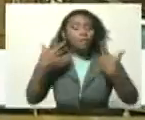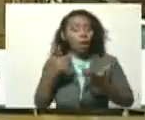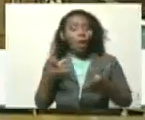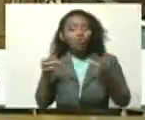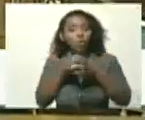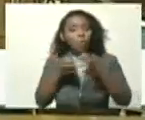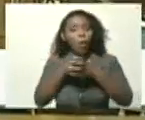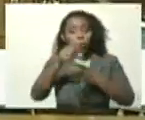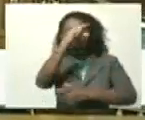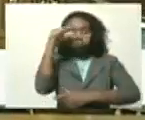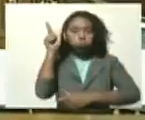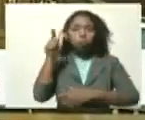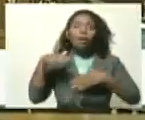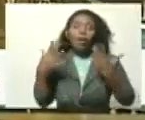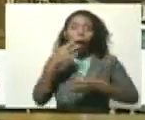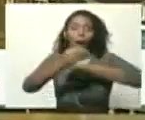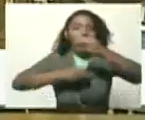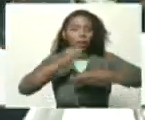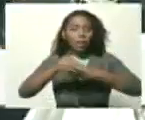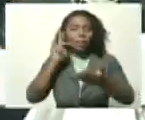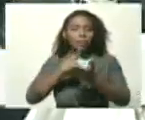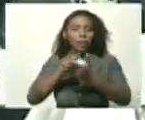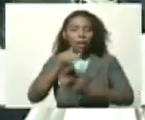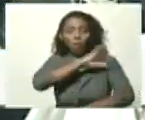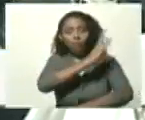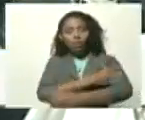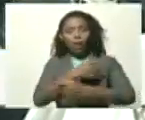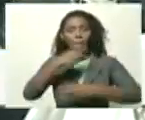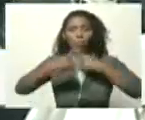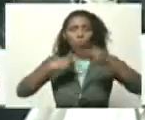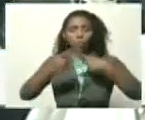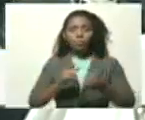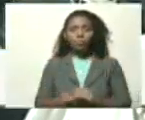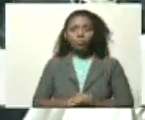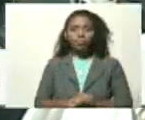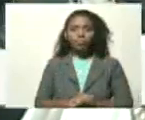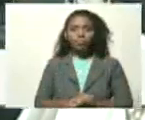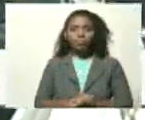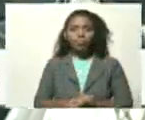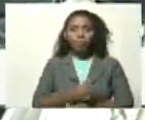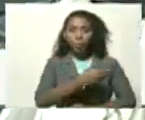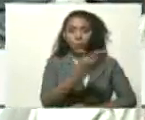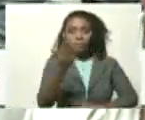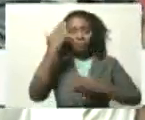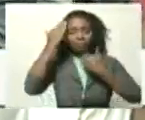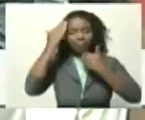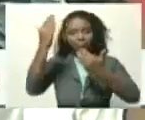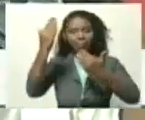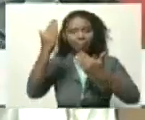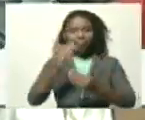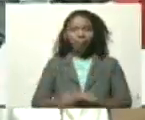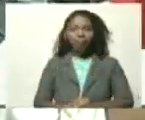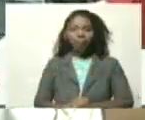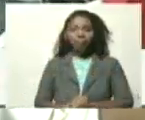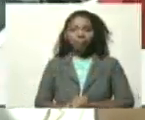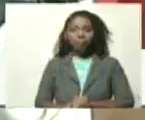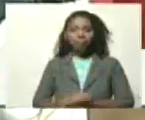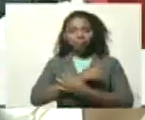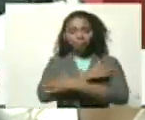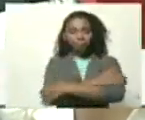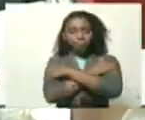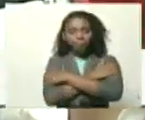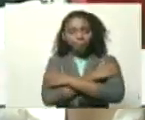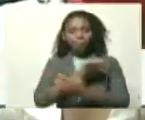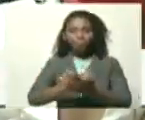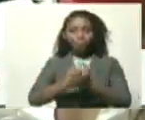partidos que conforman esta fuerza política. Reciban un saludo cordial desde